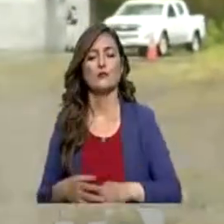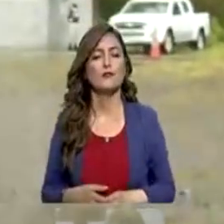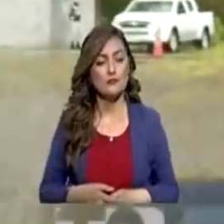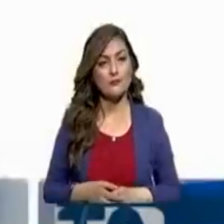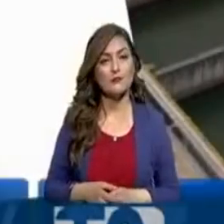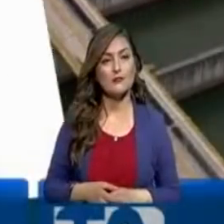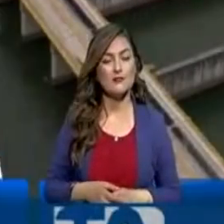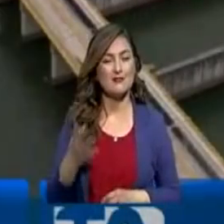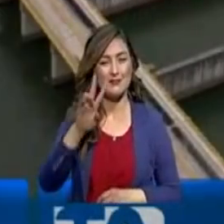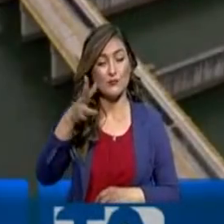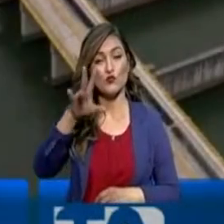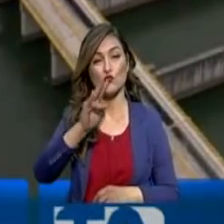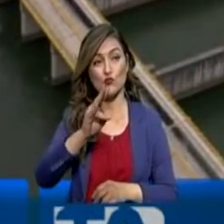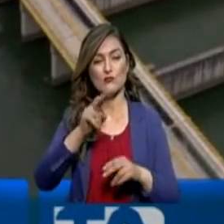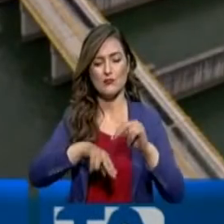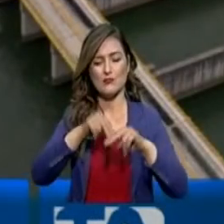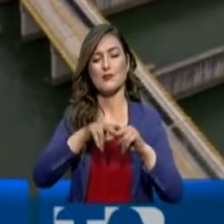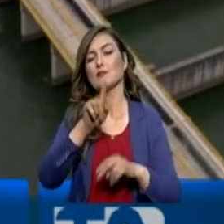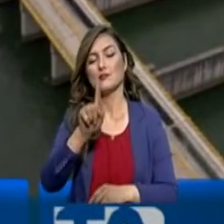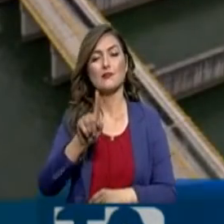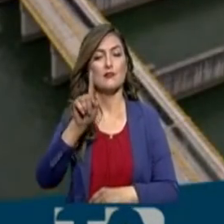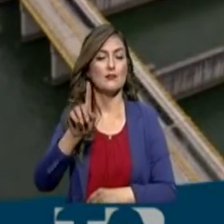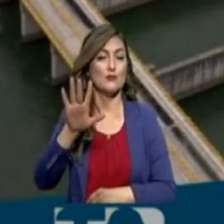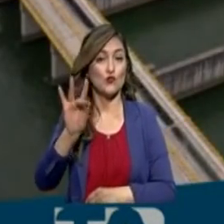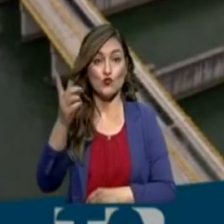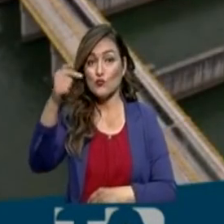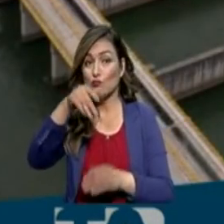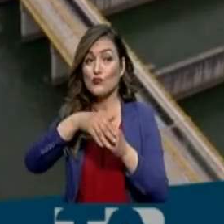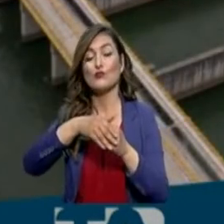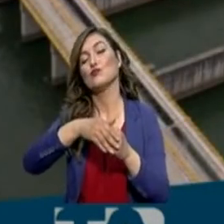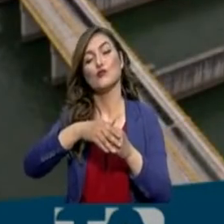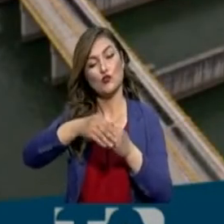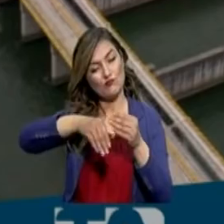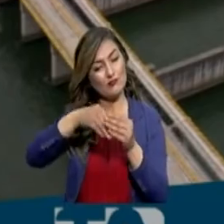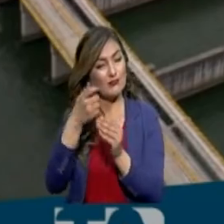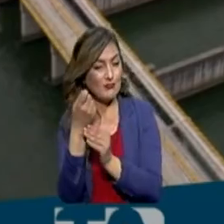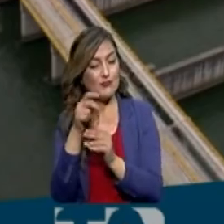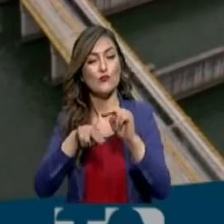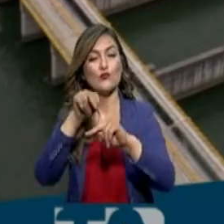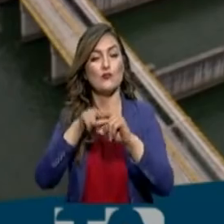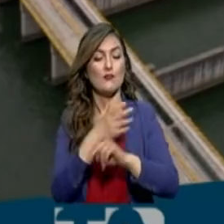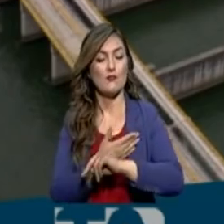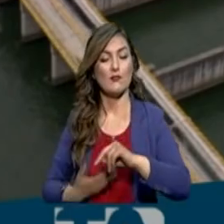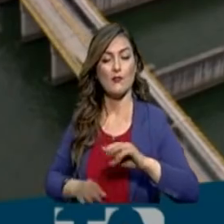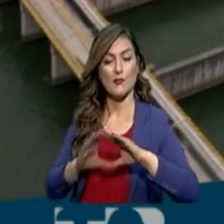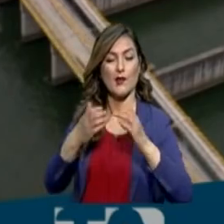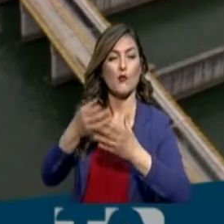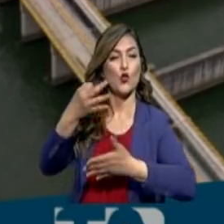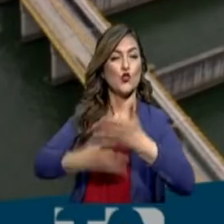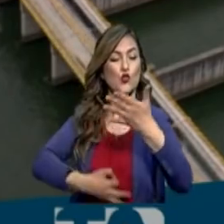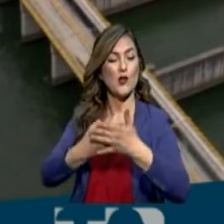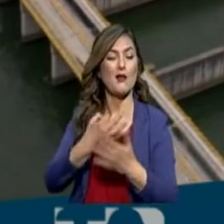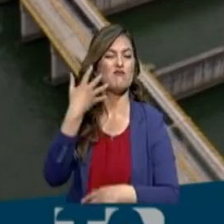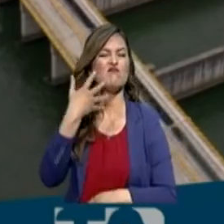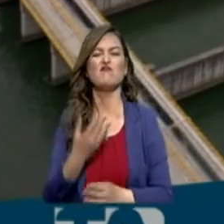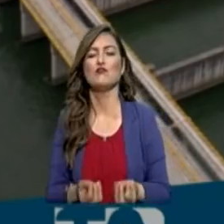costo estimado de la obra era de 1.158 millones, según el presidente de la comisión, Fernando Villavicencio, el costo total hasta la